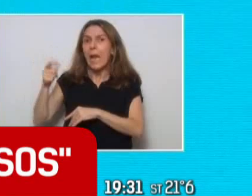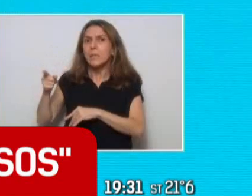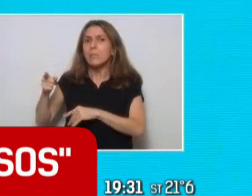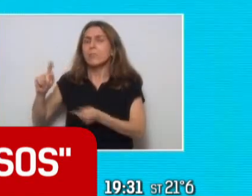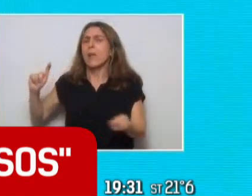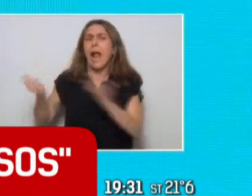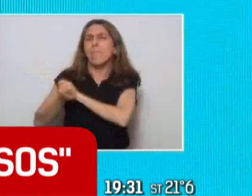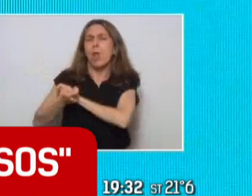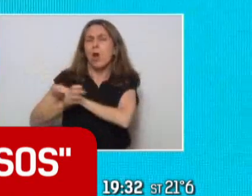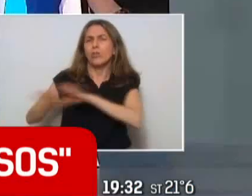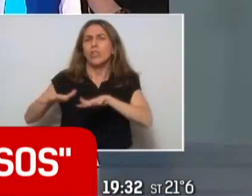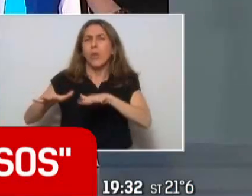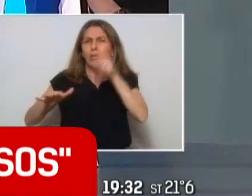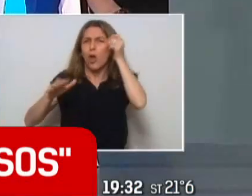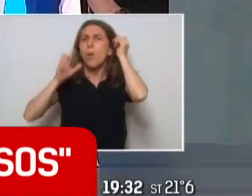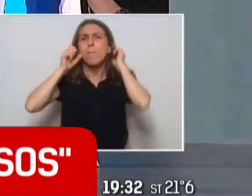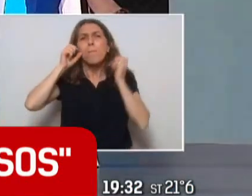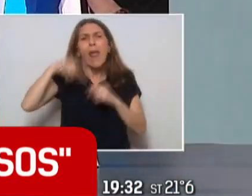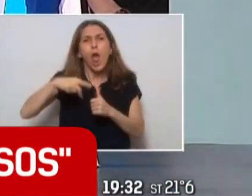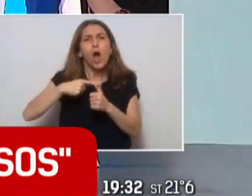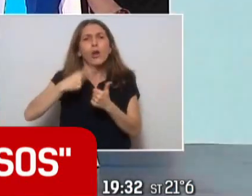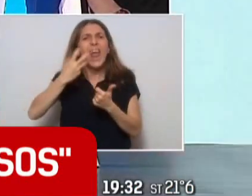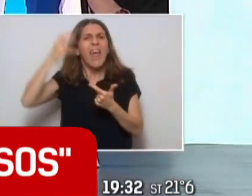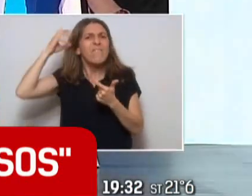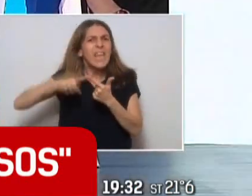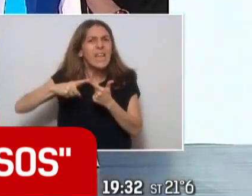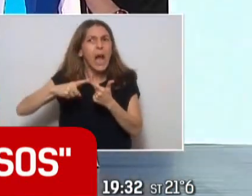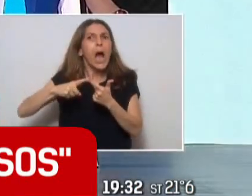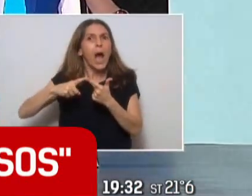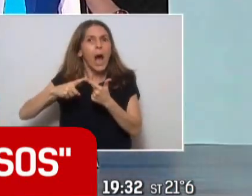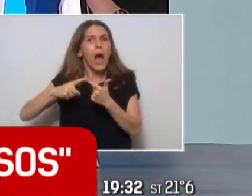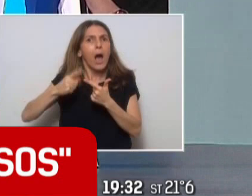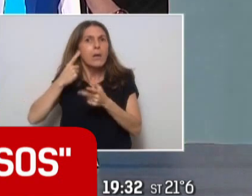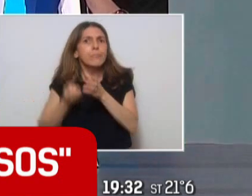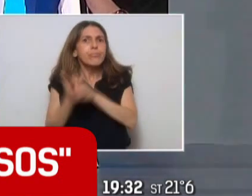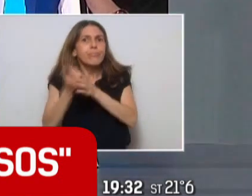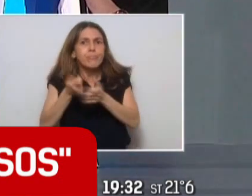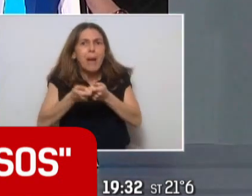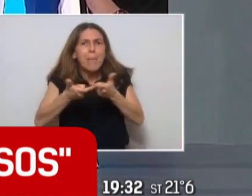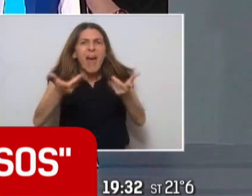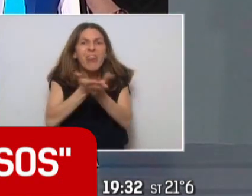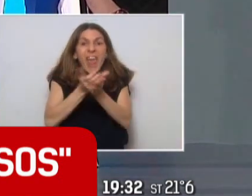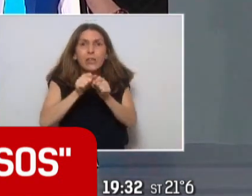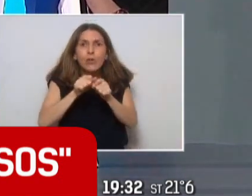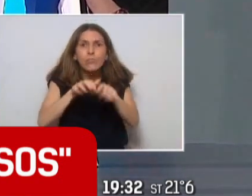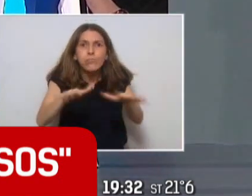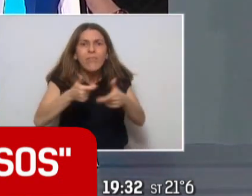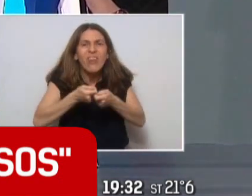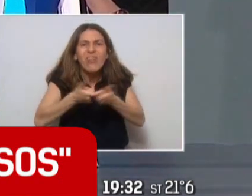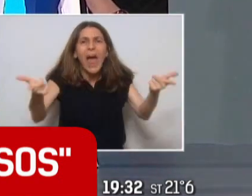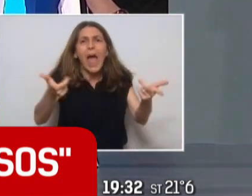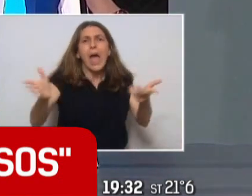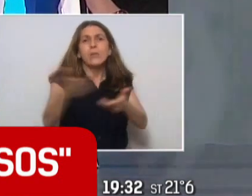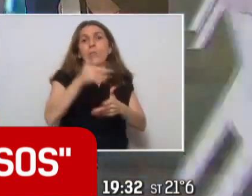Y con Perón y con Evita empezaron a llegar derechos que los argentinos necesitaban.